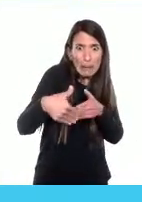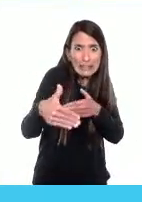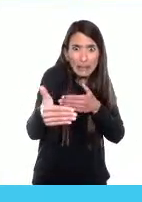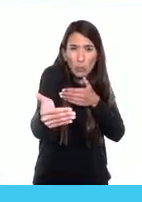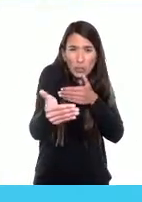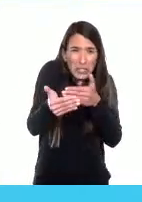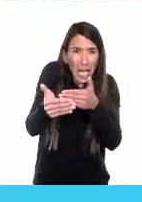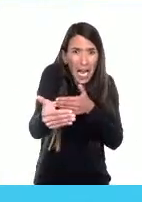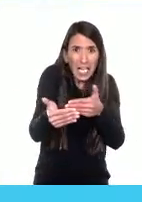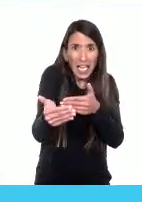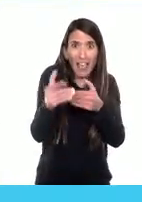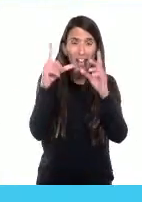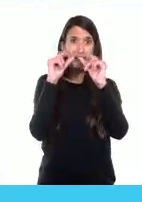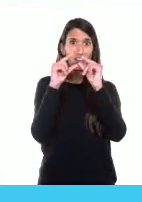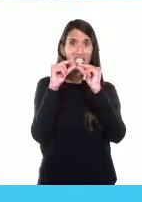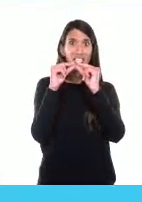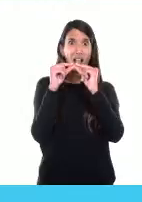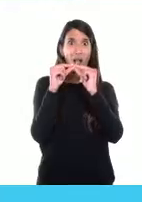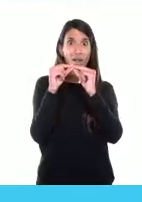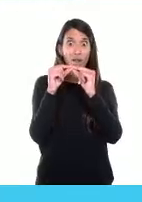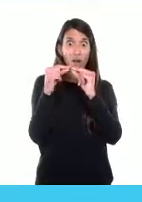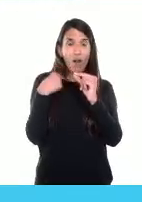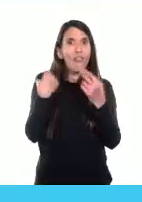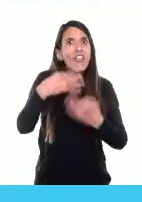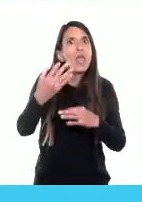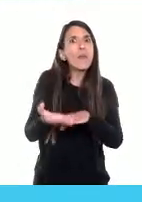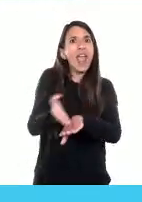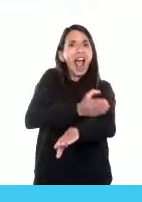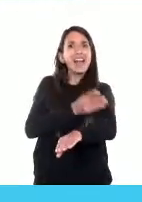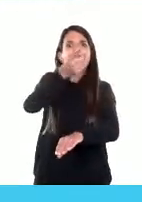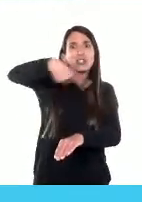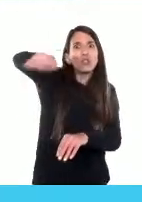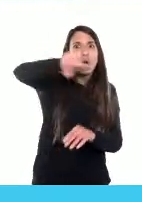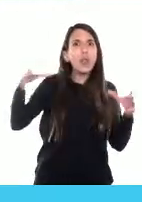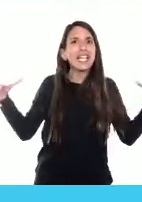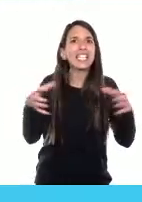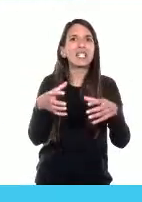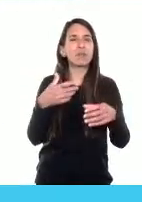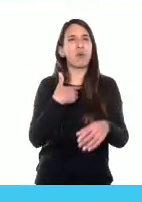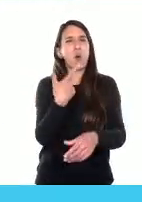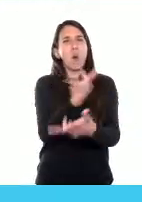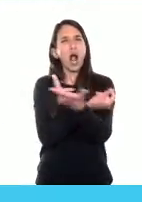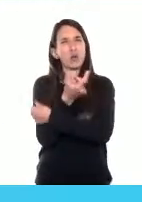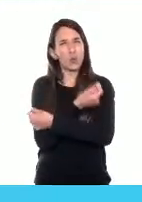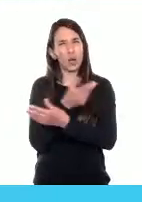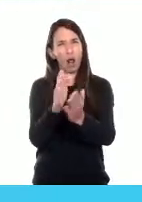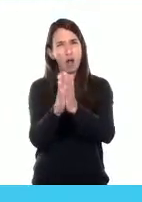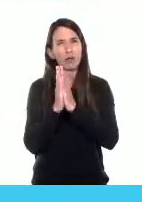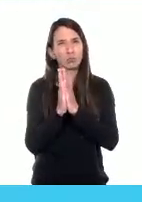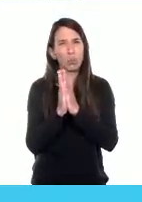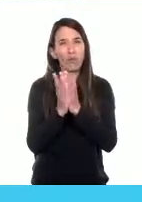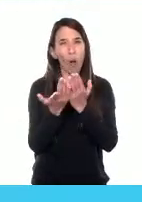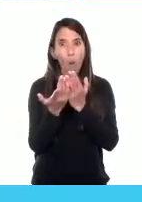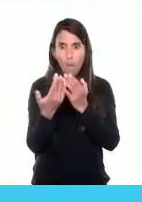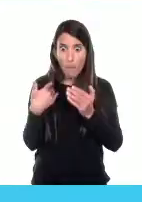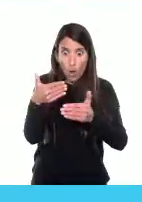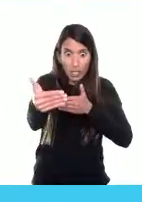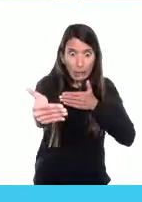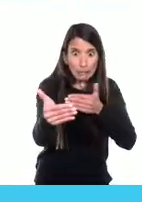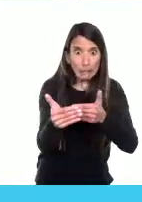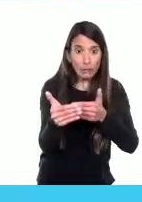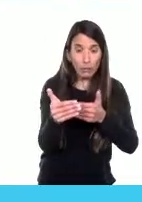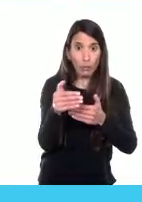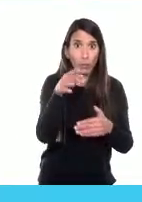Lo que se pedía en este proyecto de modificación de artículos era adelantar por